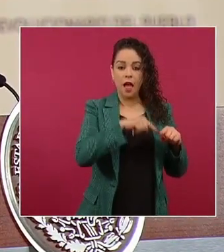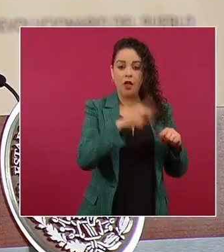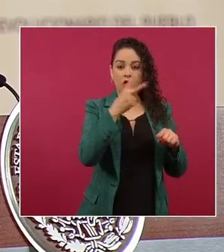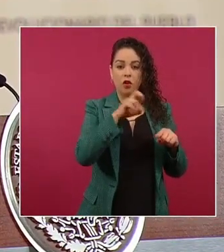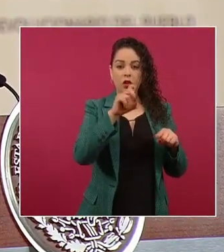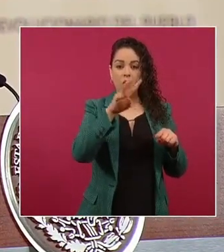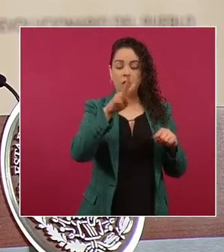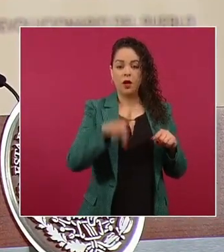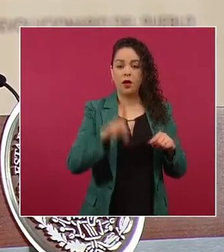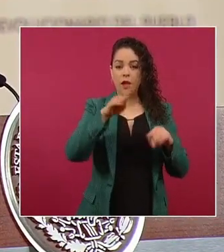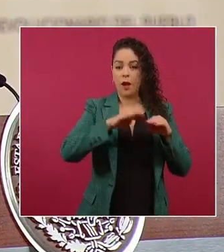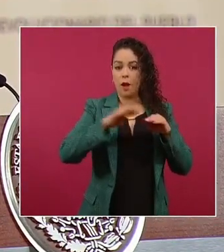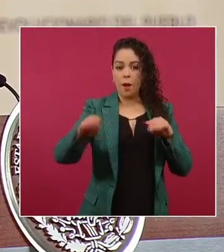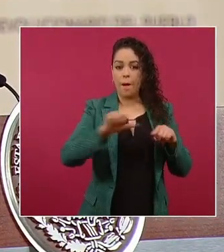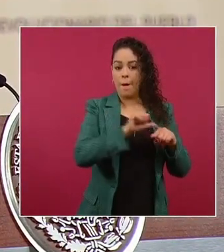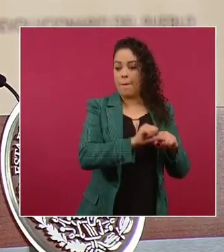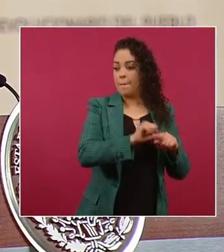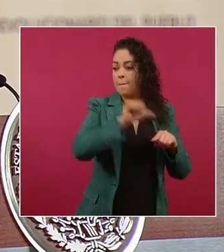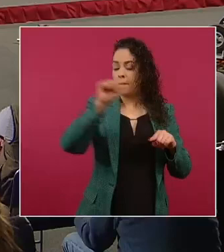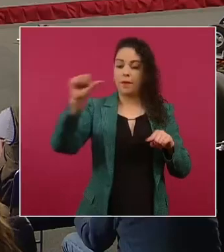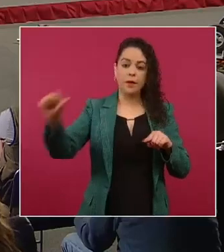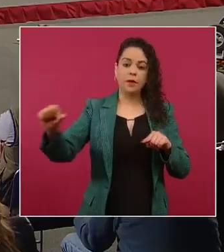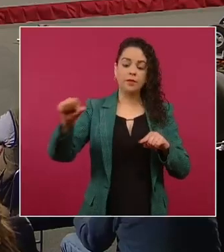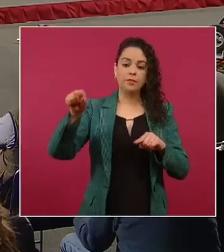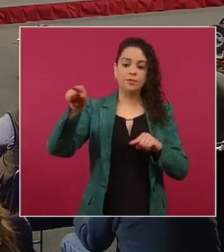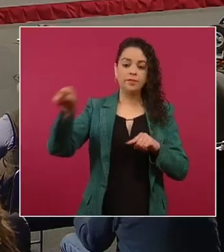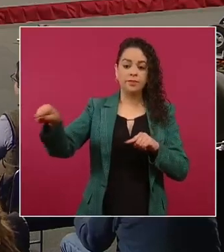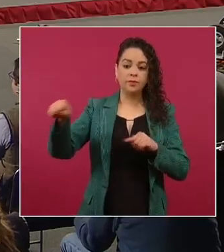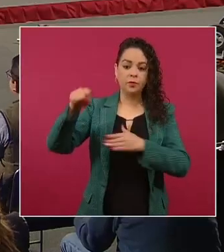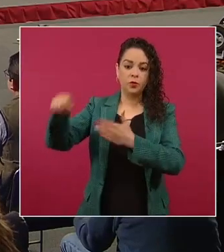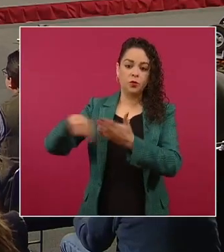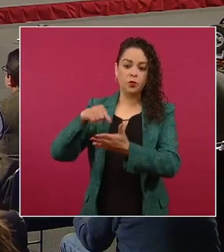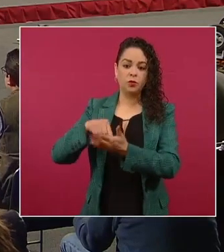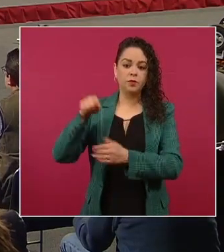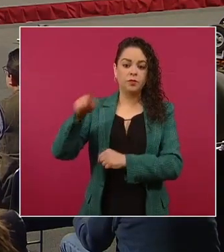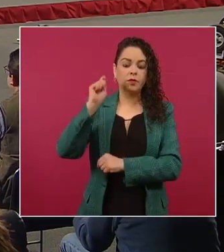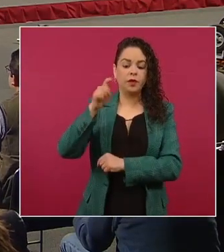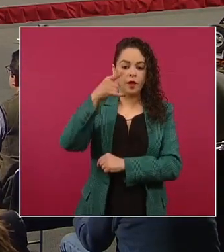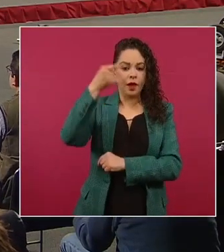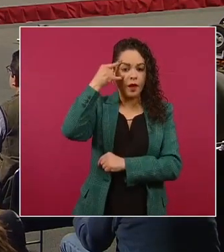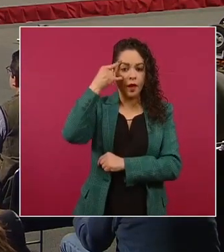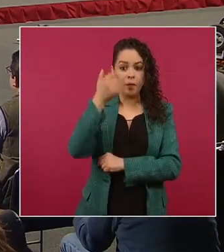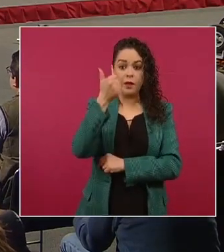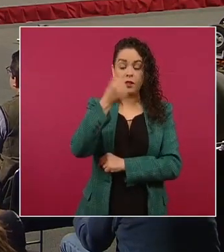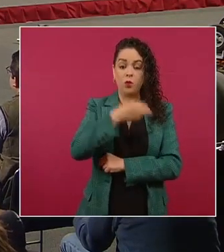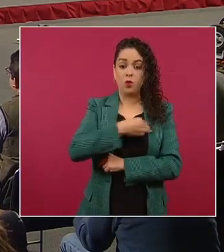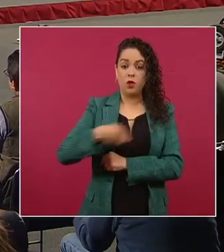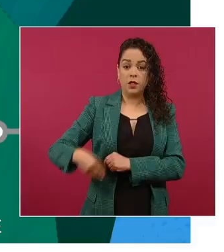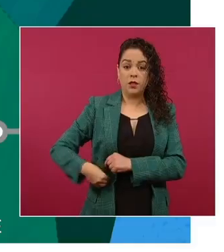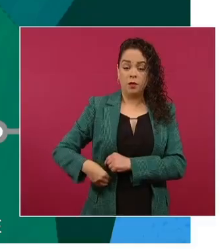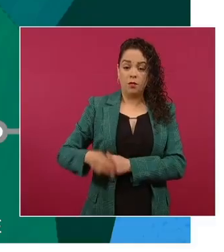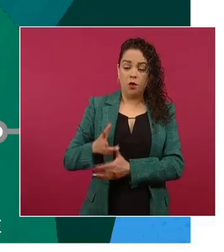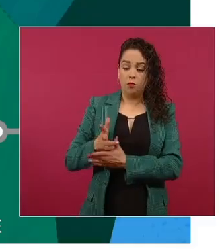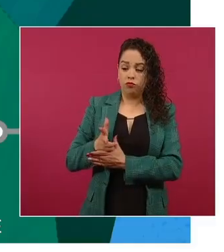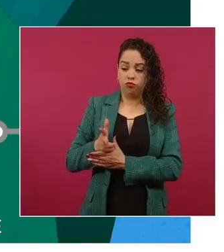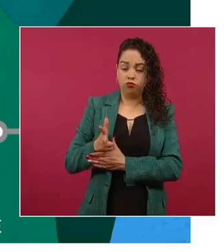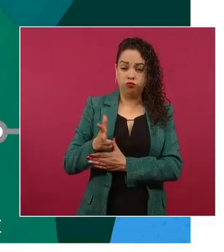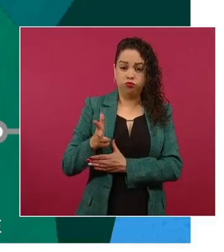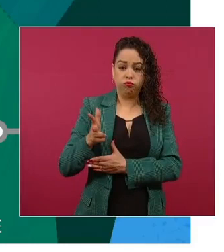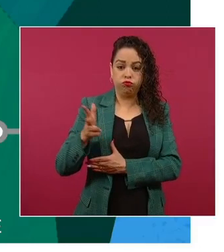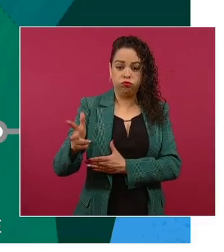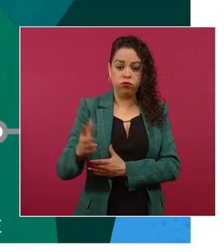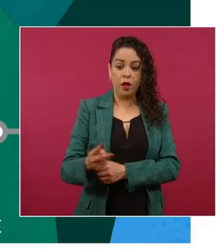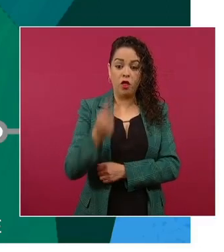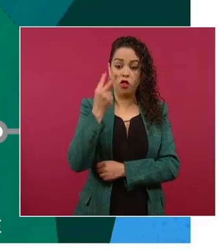234 kilómetros de vía. Se encuentra en el estado de Campeche, donde cruza por 6 municipios. Hay 2 estaciones,